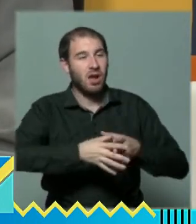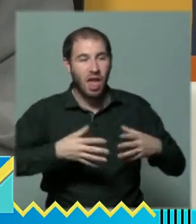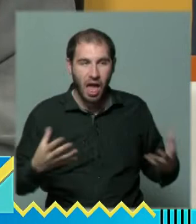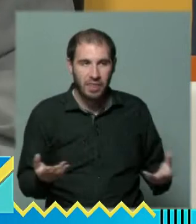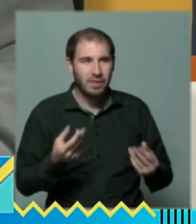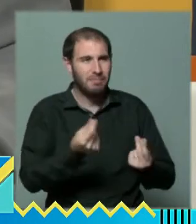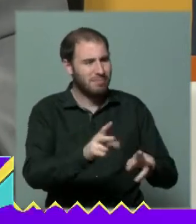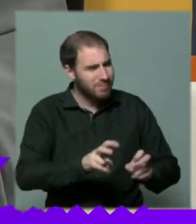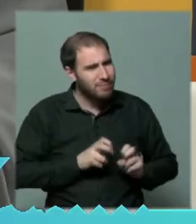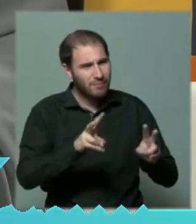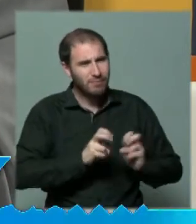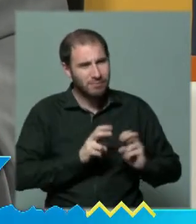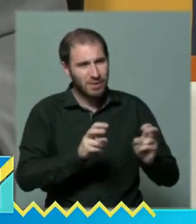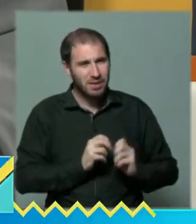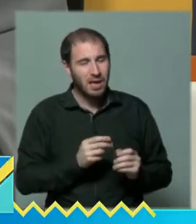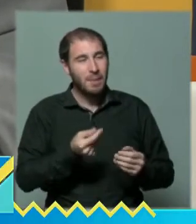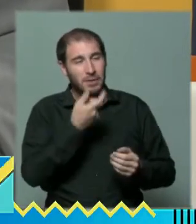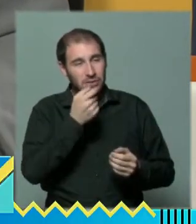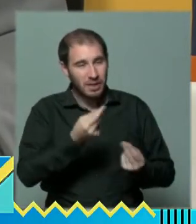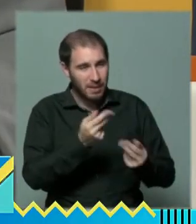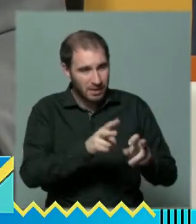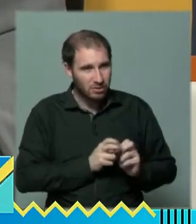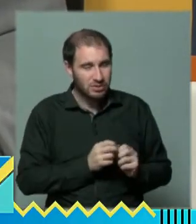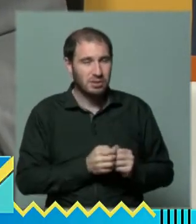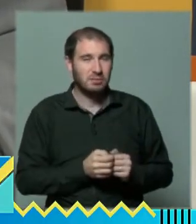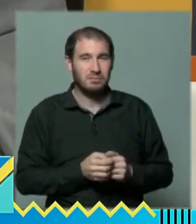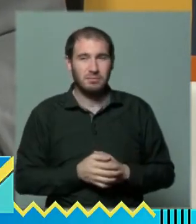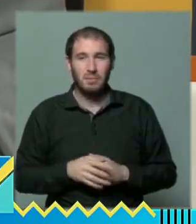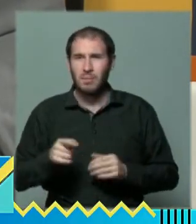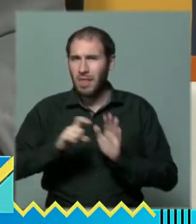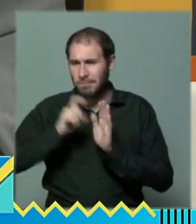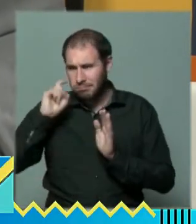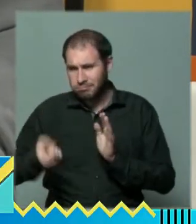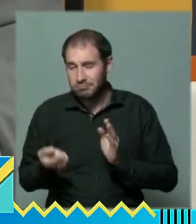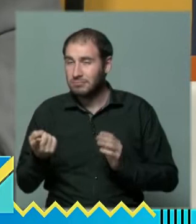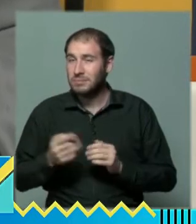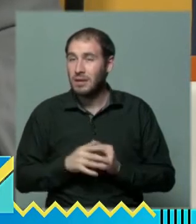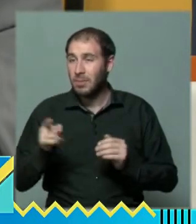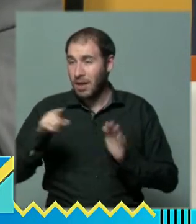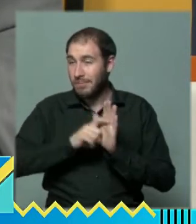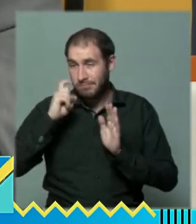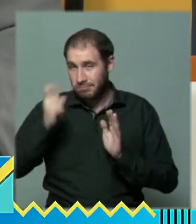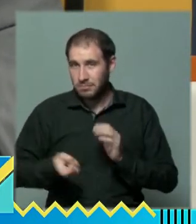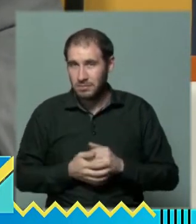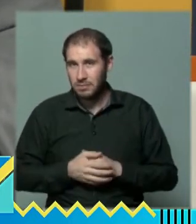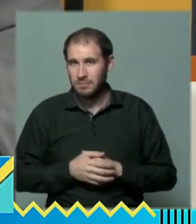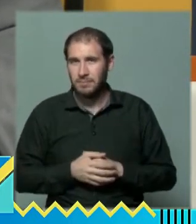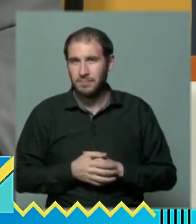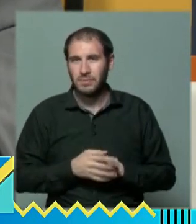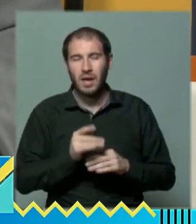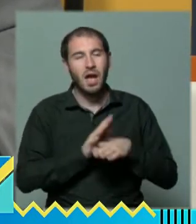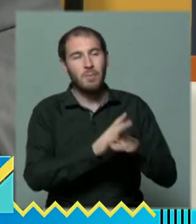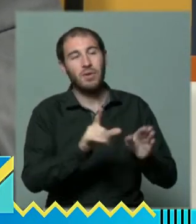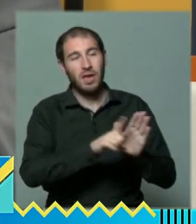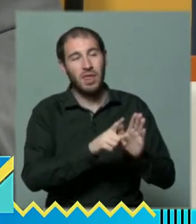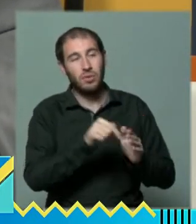se han Bueno, llenado pero de si vos plata crees con que- los fondos de los mendocinos... ¿Pero vos crees que han hecho algún están- hecho ilícito? No ¿Vos es crees que han ilícito hecho ilícito? porque lo avalan las